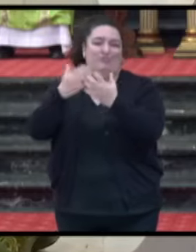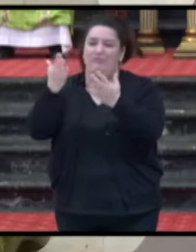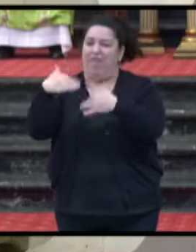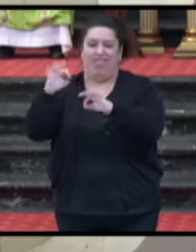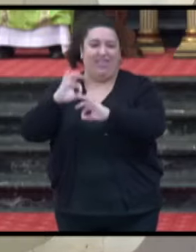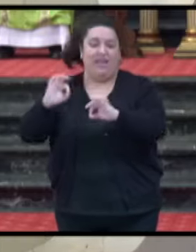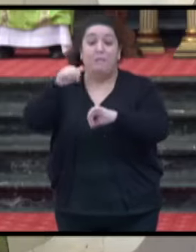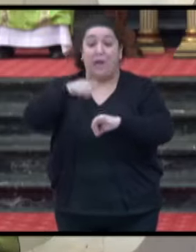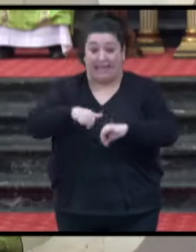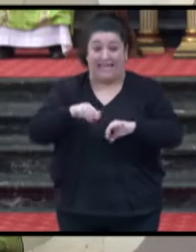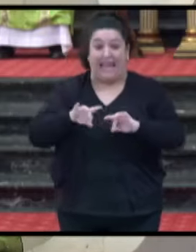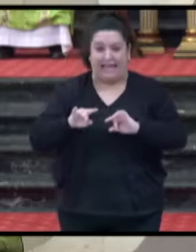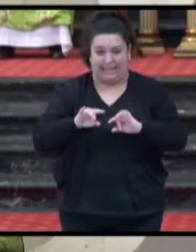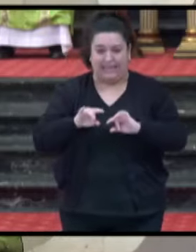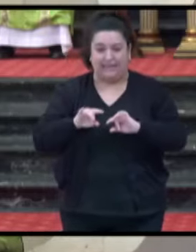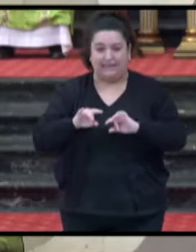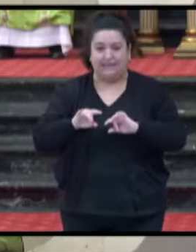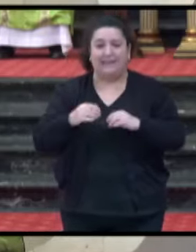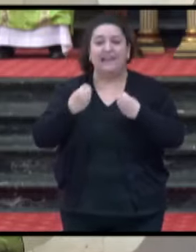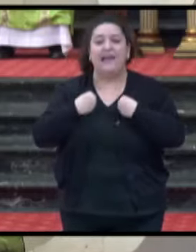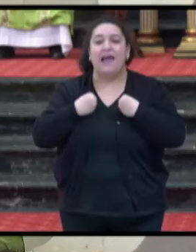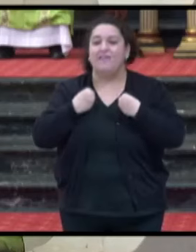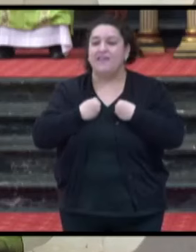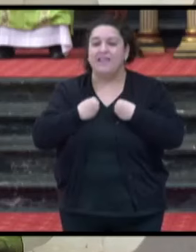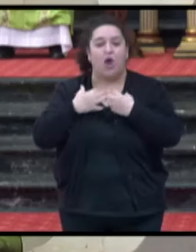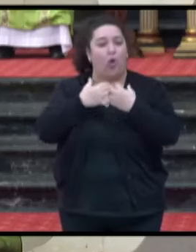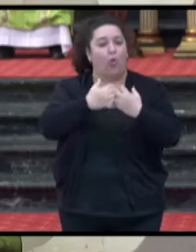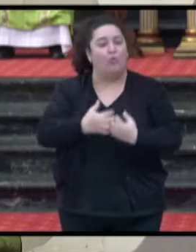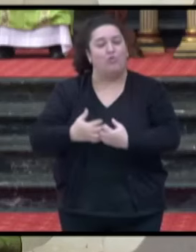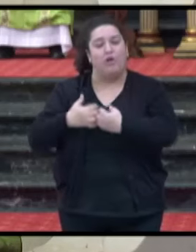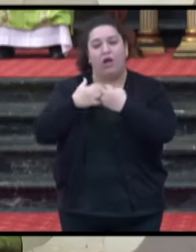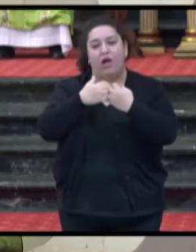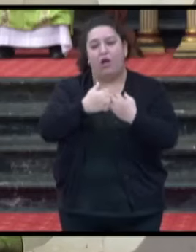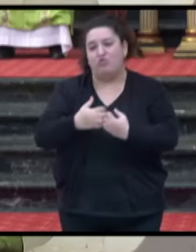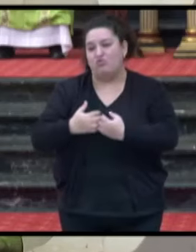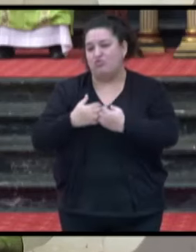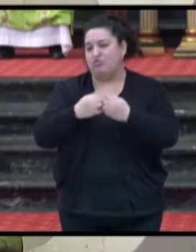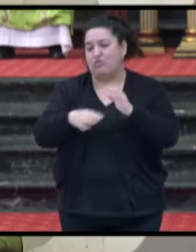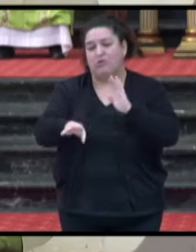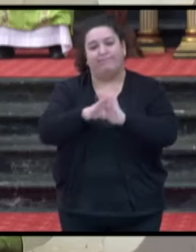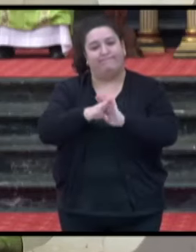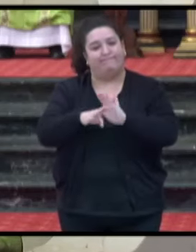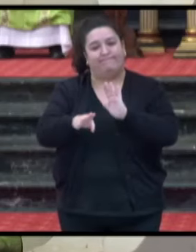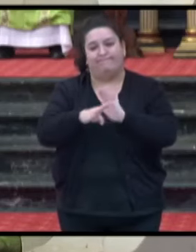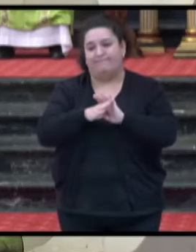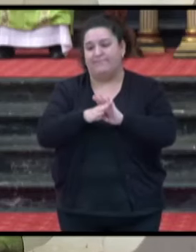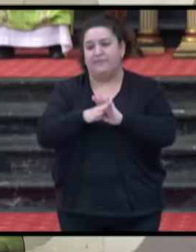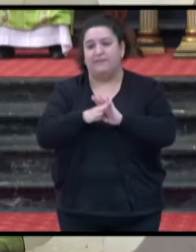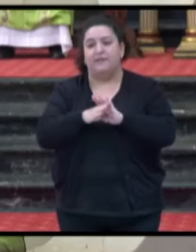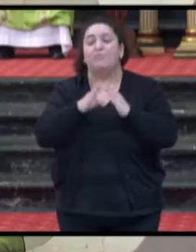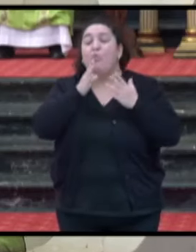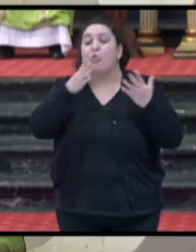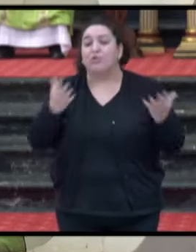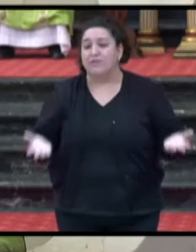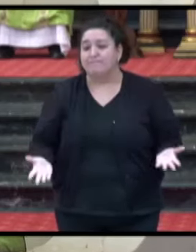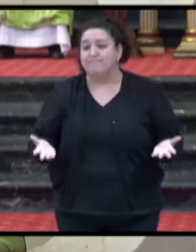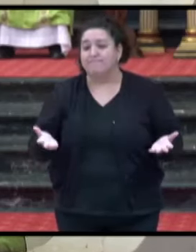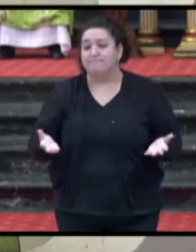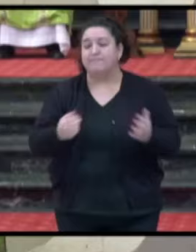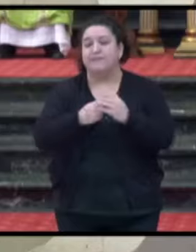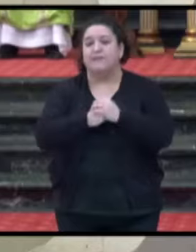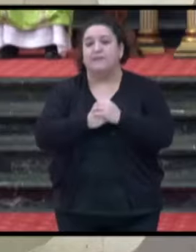pero en la tierra la vida es un combate continuo Y por qué